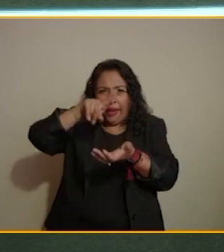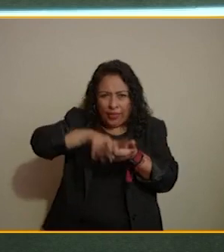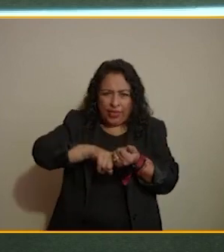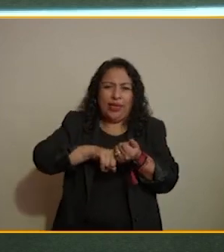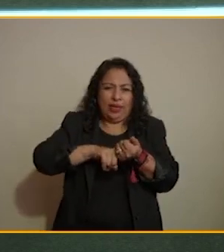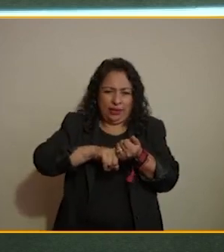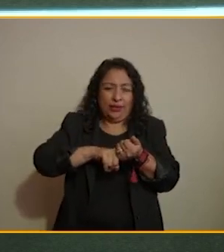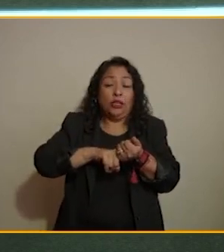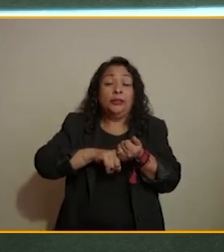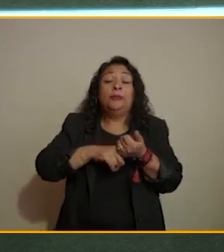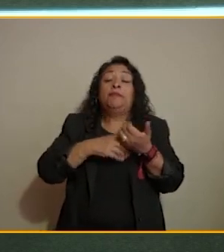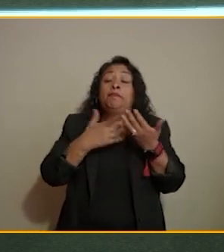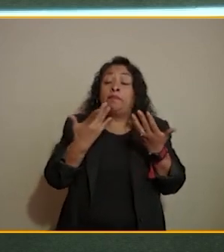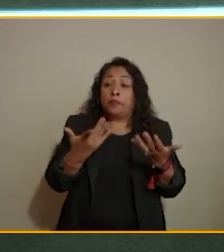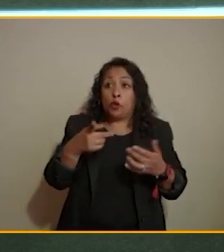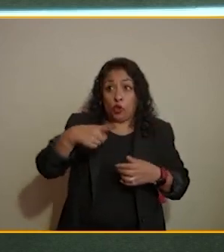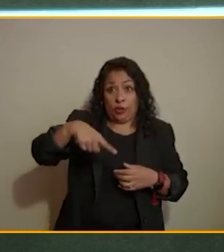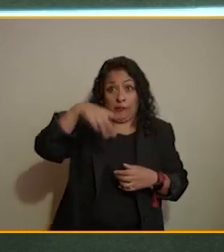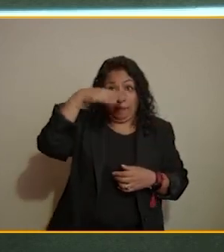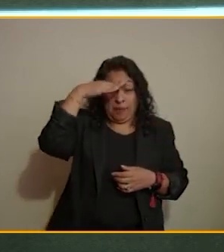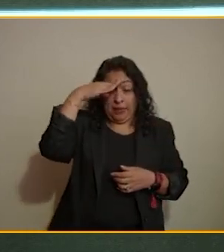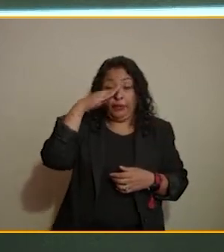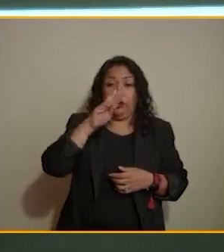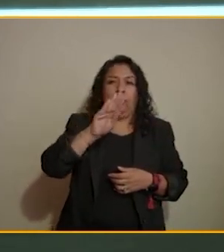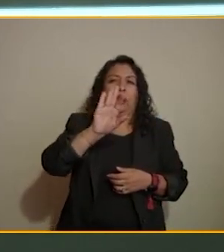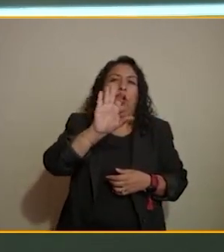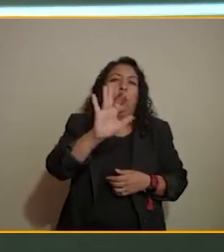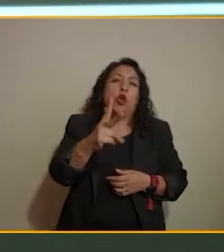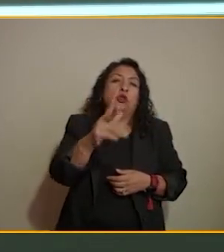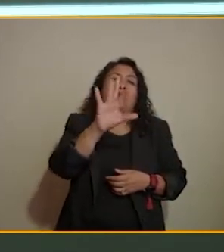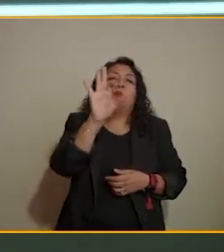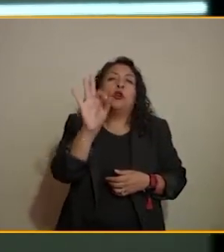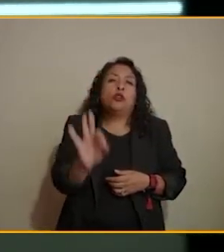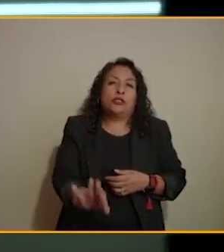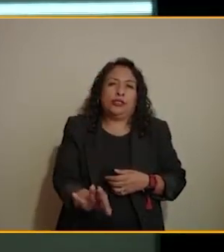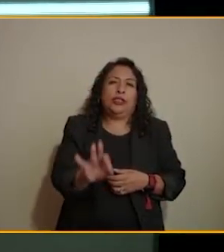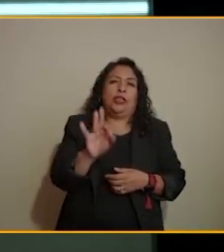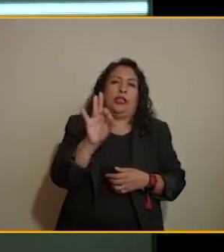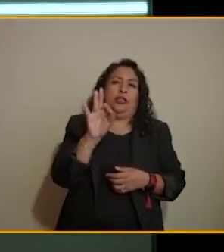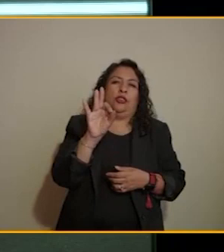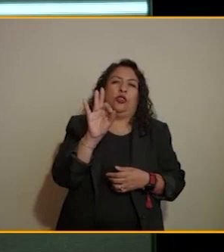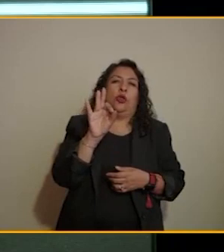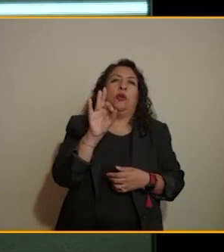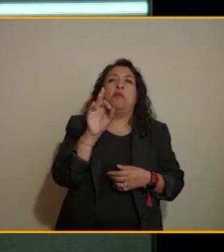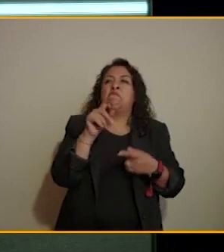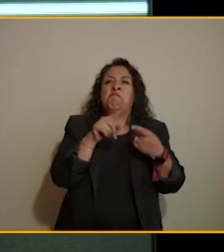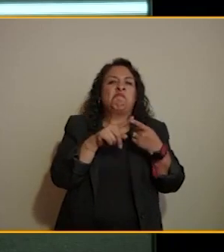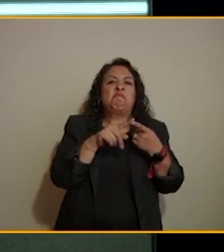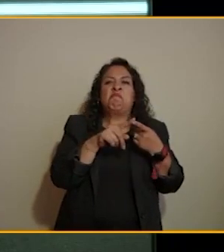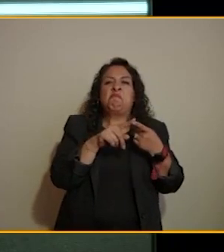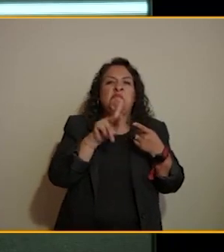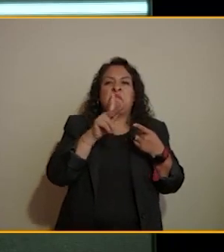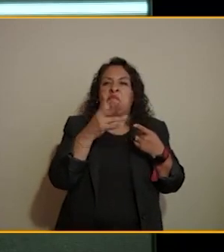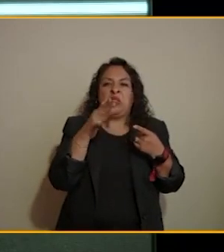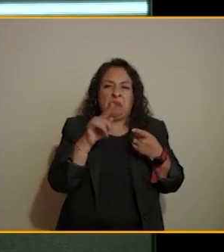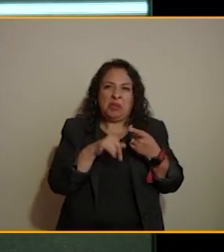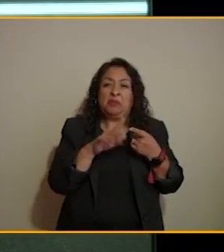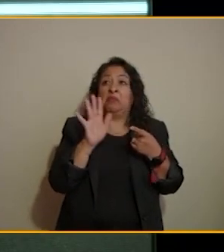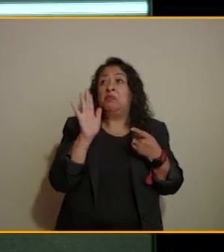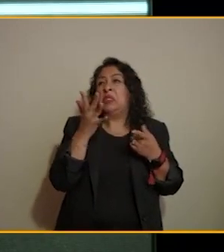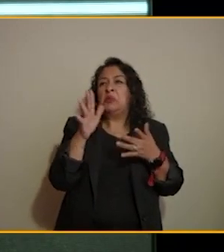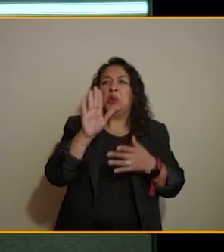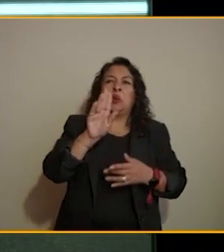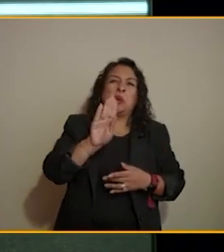de valor. Ahora, si ustedes piensan que el 98% de las unidades económicas son MIPYMES, por ahí cerca